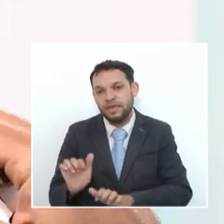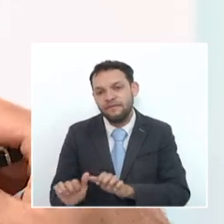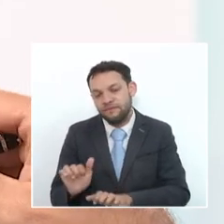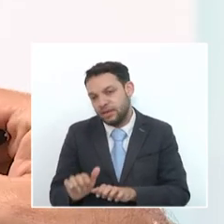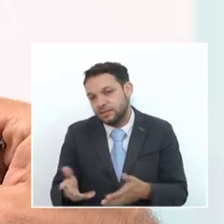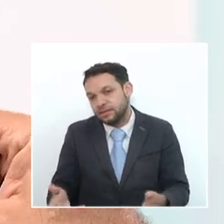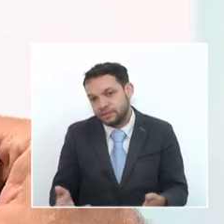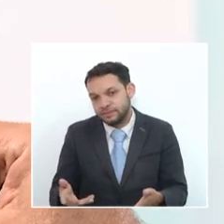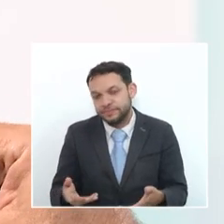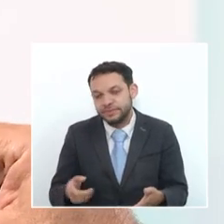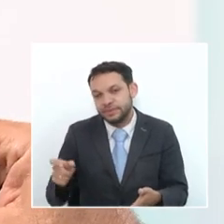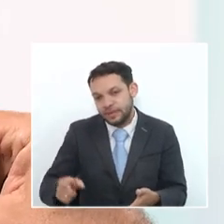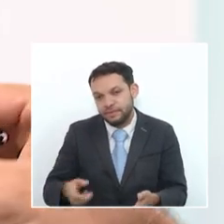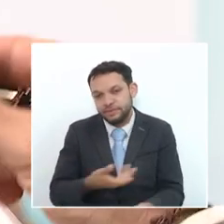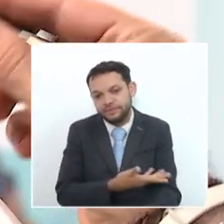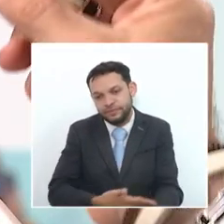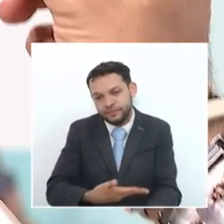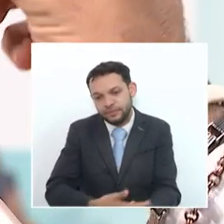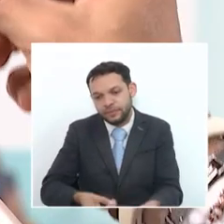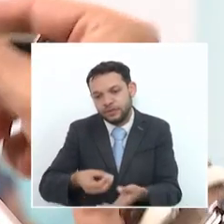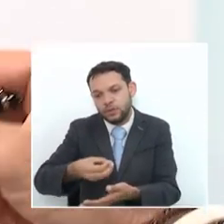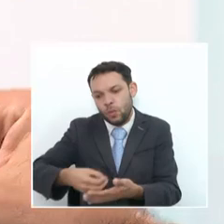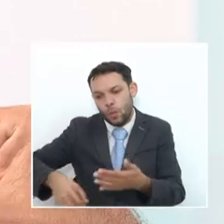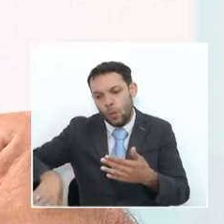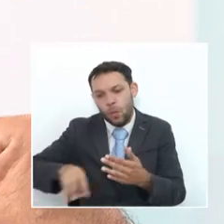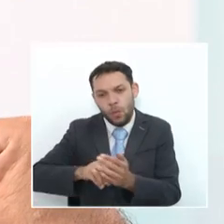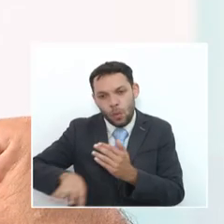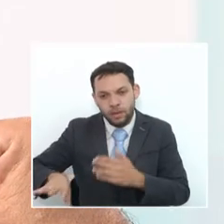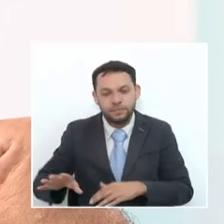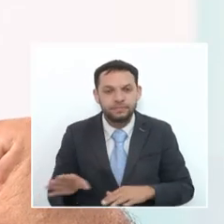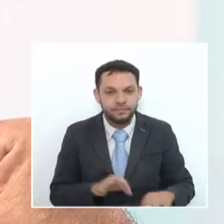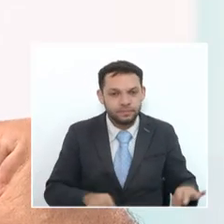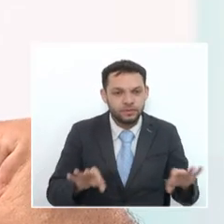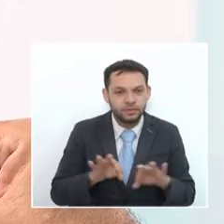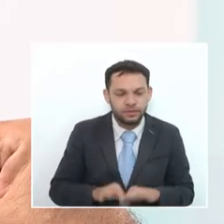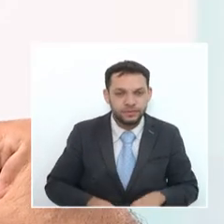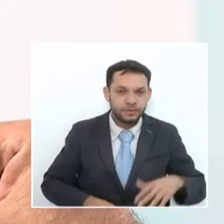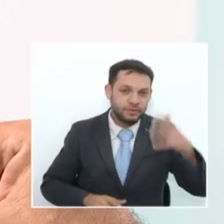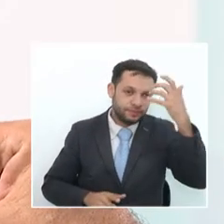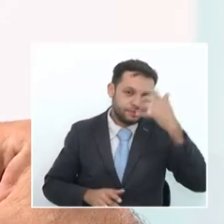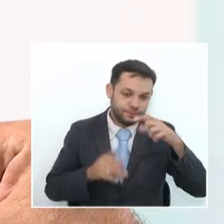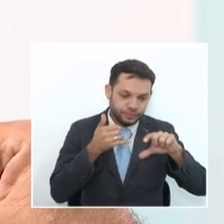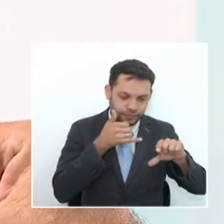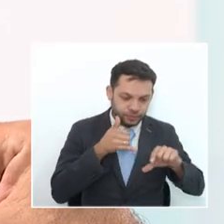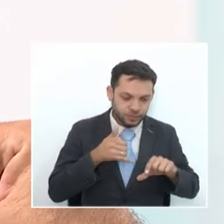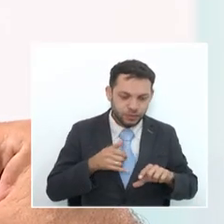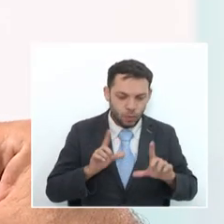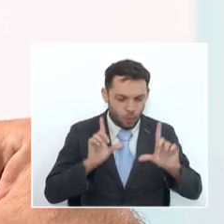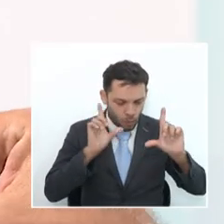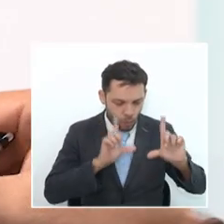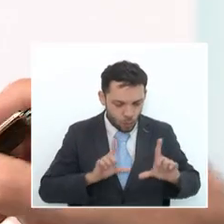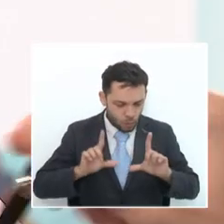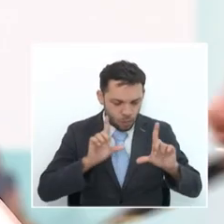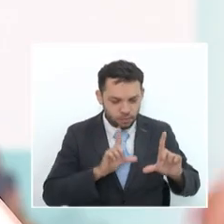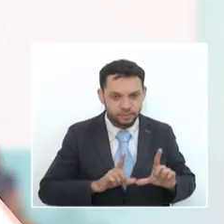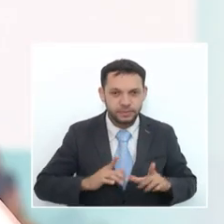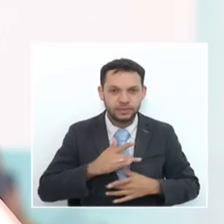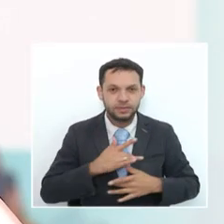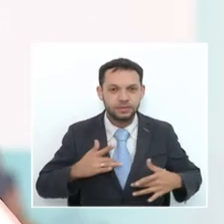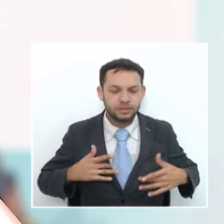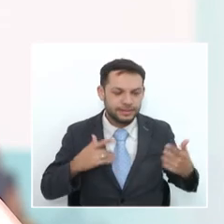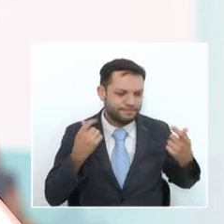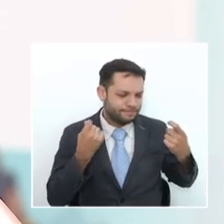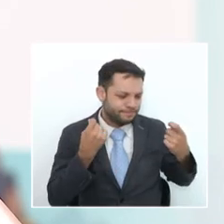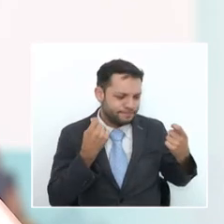que hacerle una evaluación muy importante de todo su historia clínica y de poder descartar